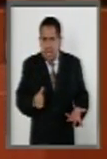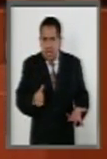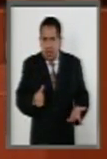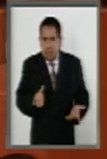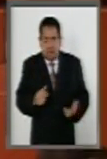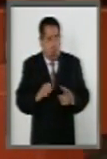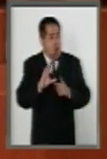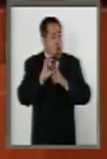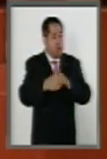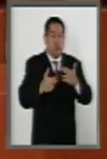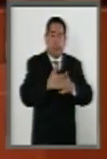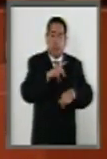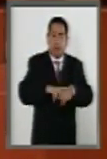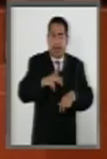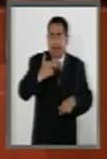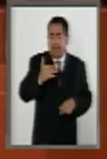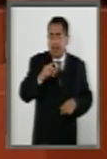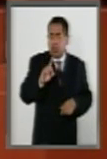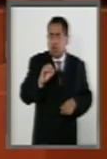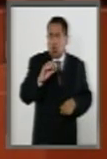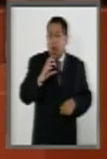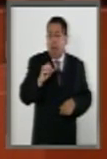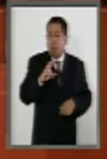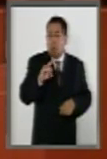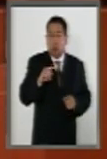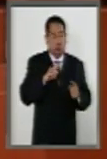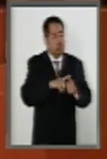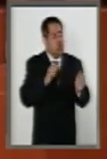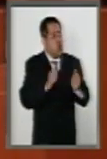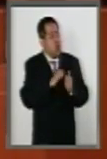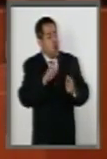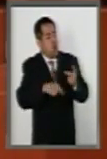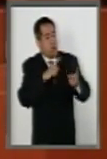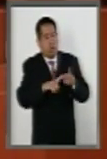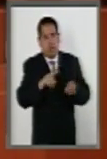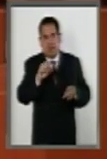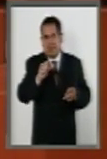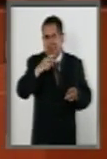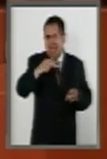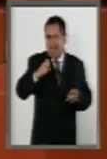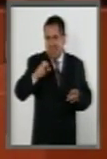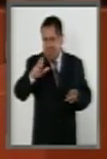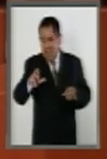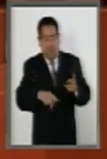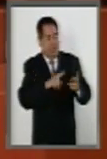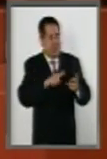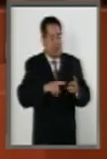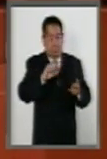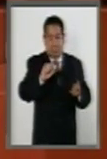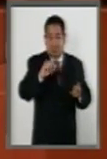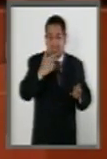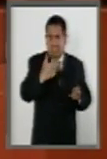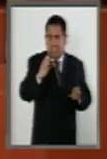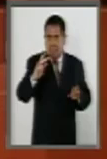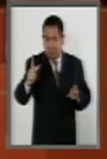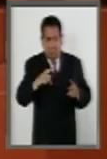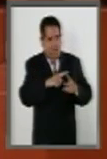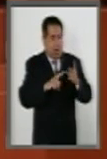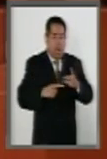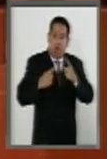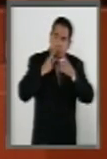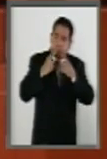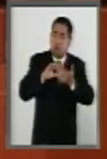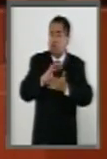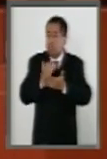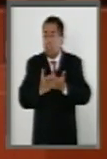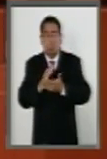de Hidrocarburos solo se ha dedicado, junto con la Secretaría de Energía y la Secretaría de Hacienda, a armar licitaciones